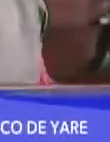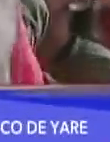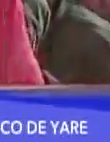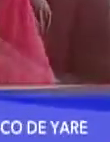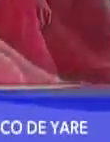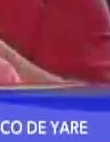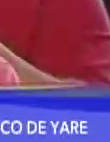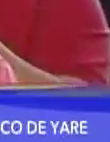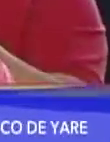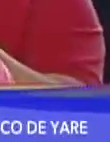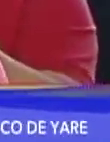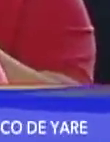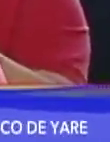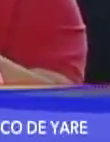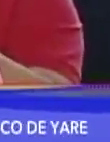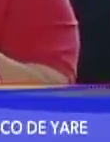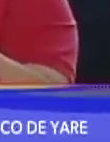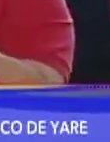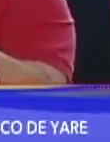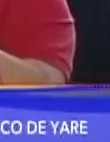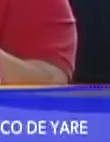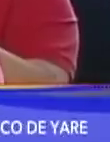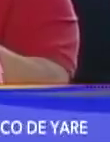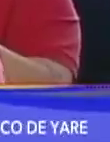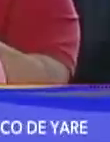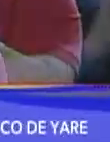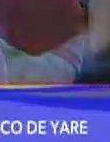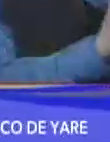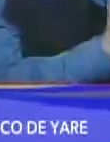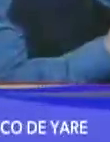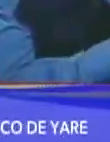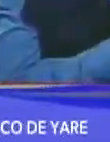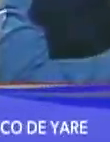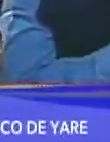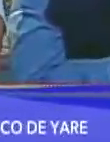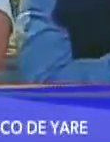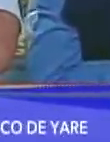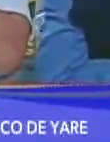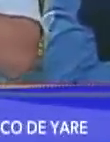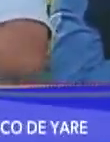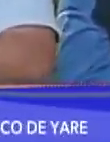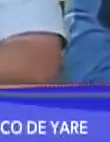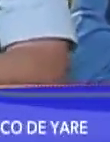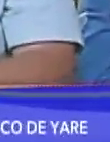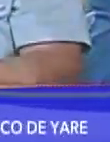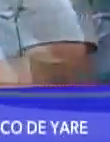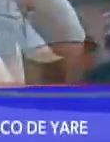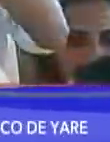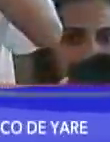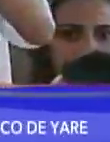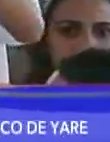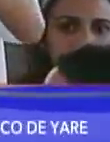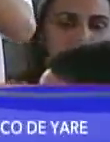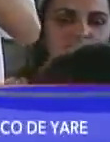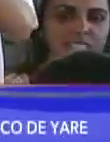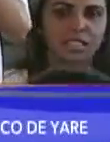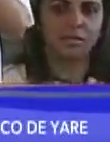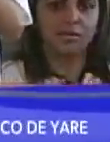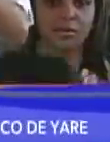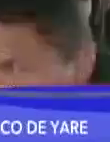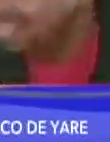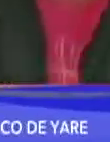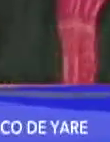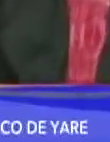calle, calle y más calle, para demostrar dónde está la fuerza, dónde está el poder, dónde está la mayoría. A la